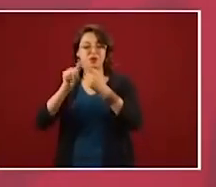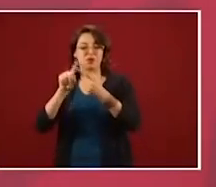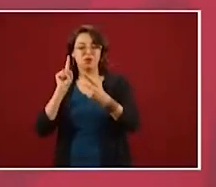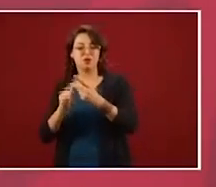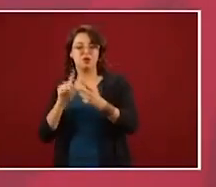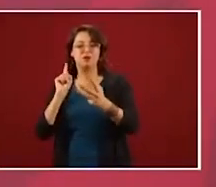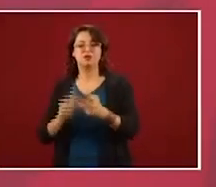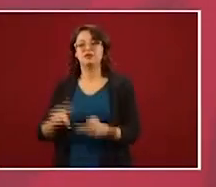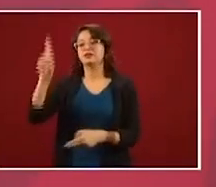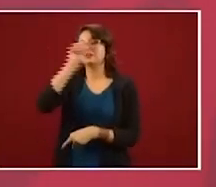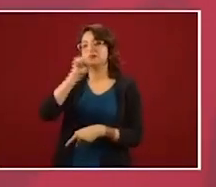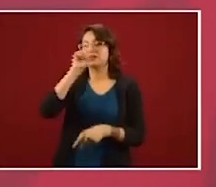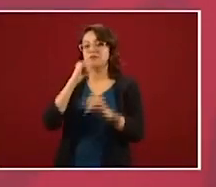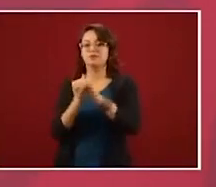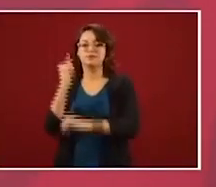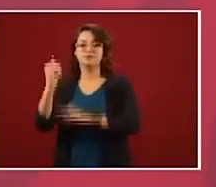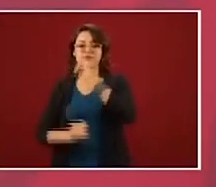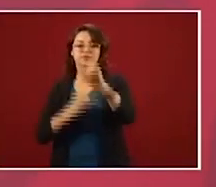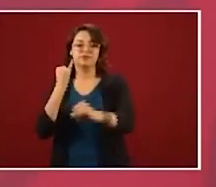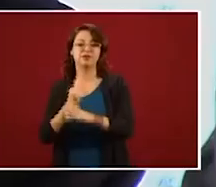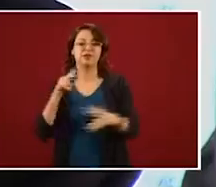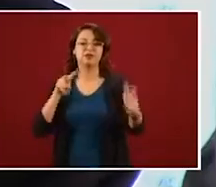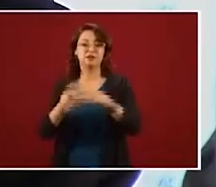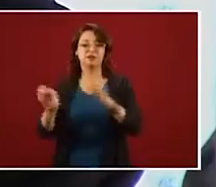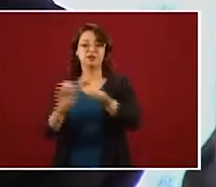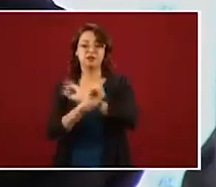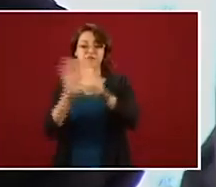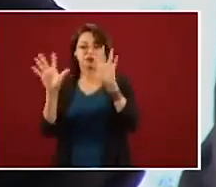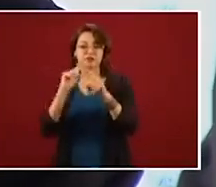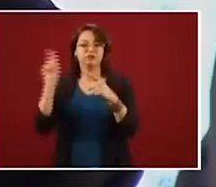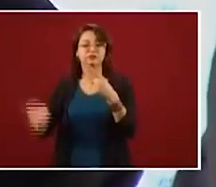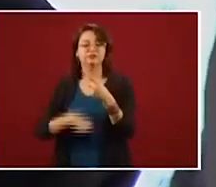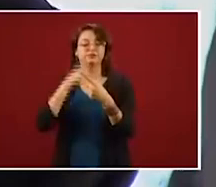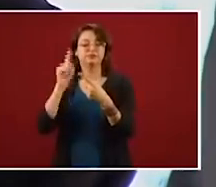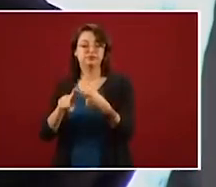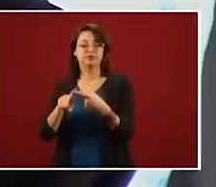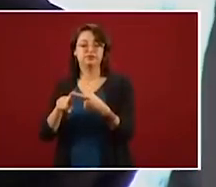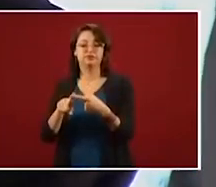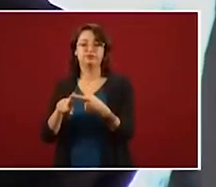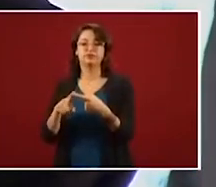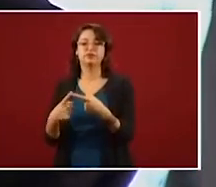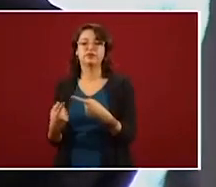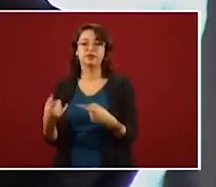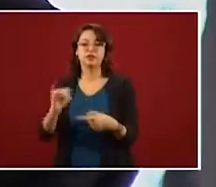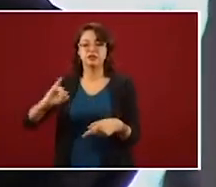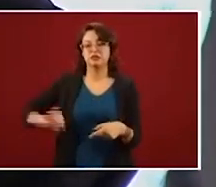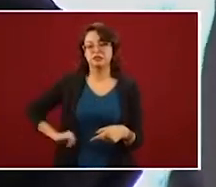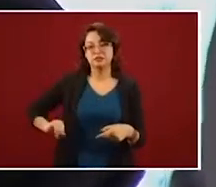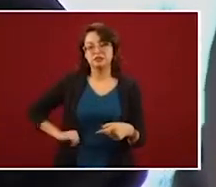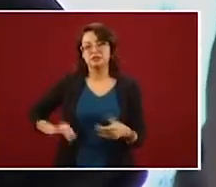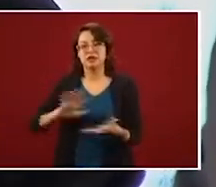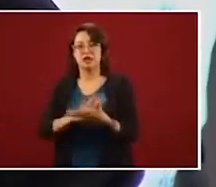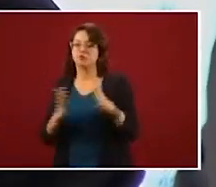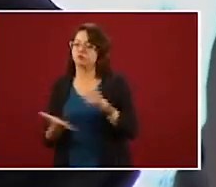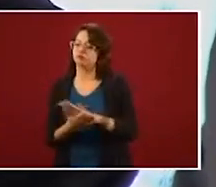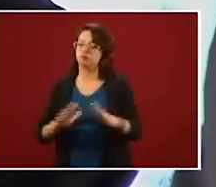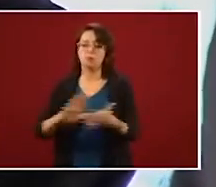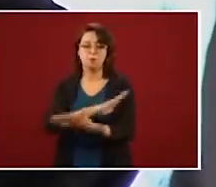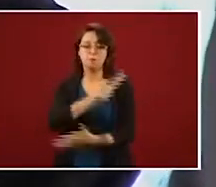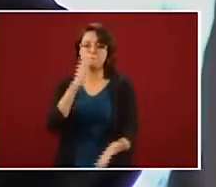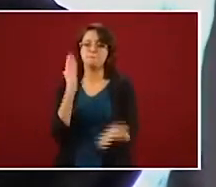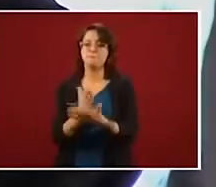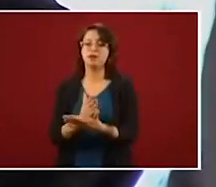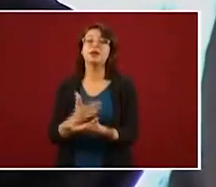recomendaciones internacionales de Transparencia Internacional. La primera es frenar los conflictos de intereses. Como ustedes saben, la Ley